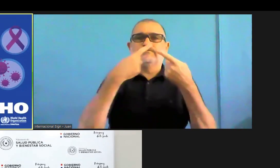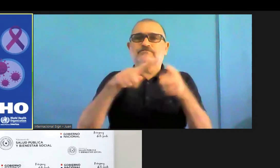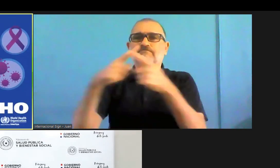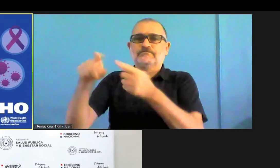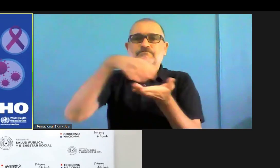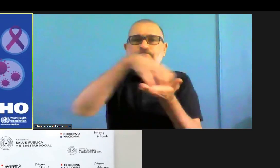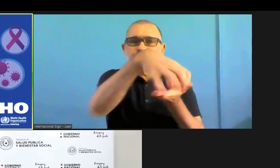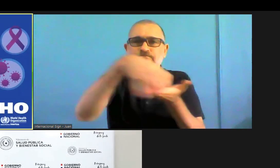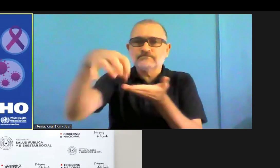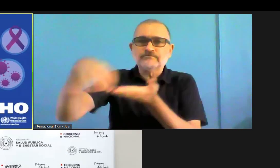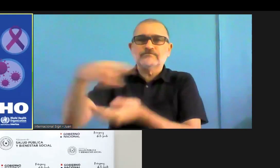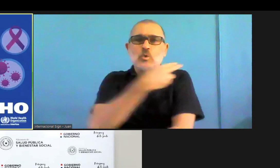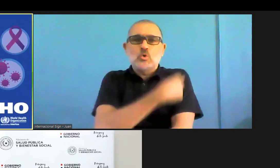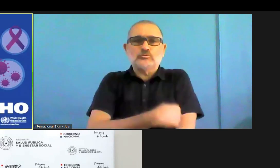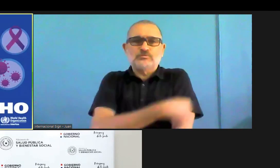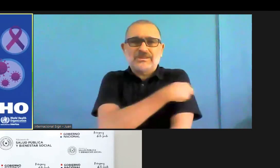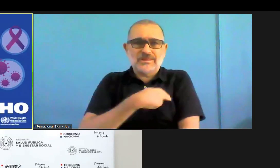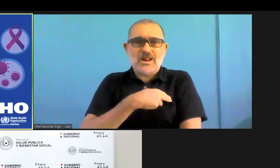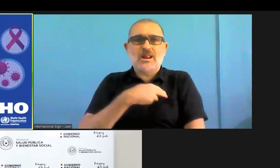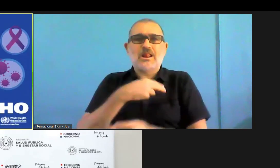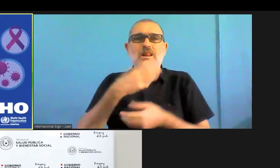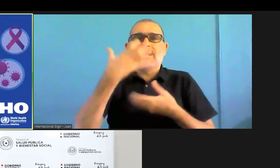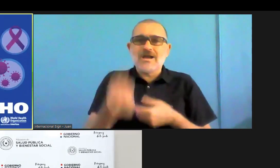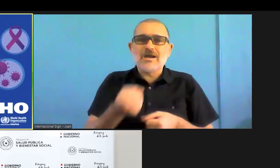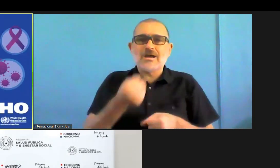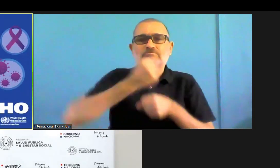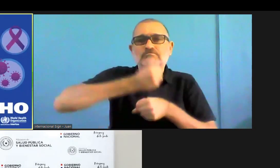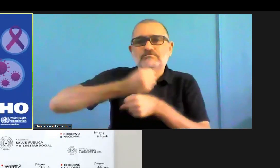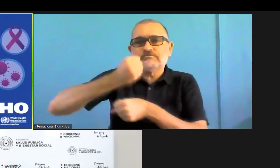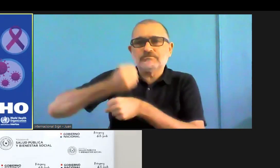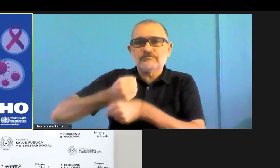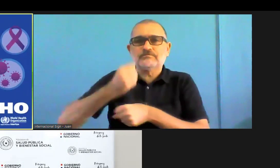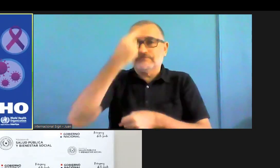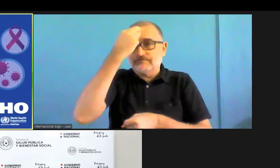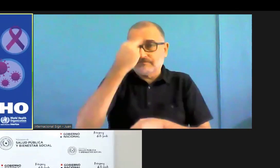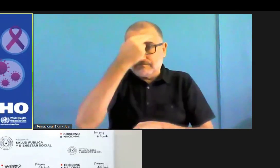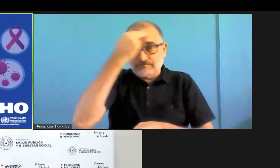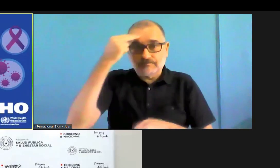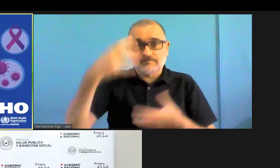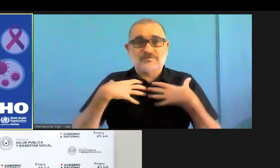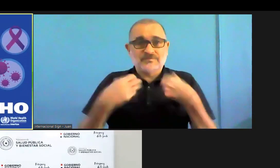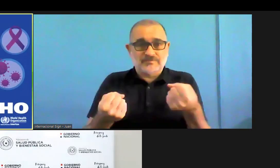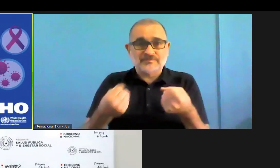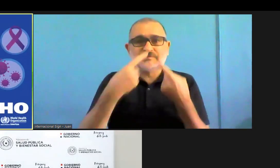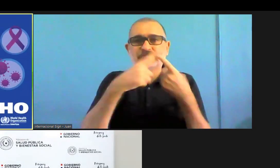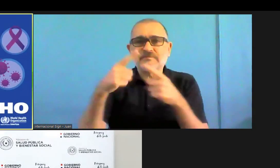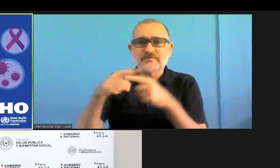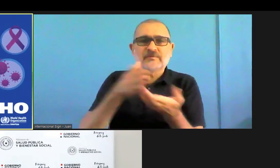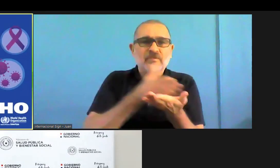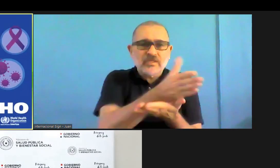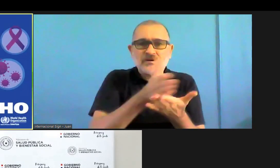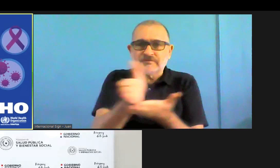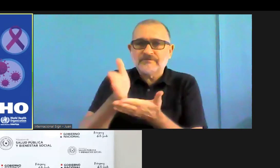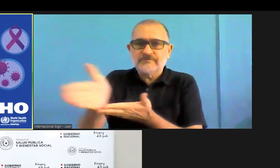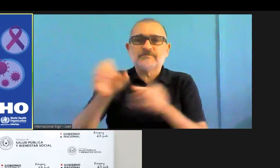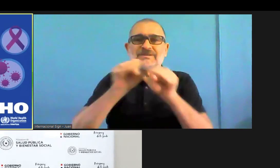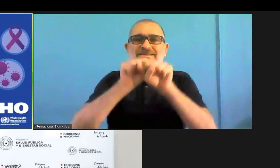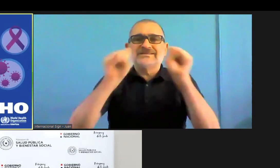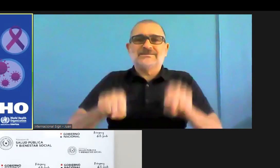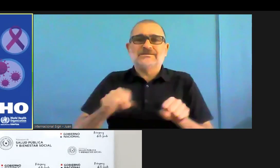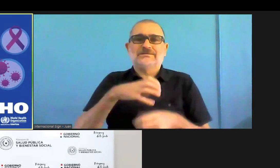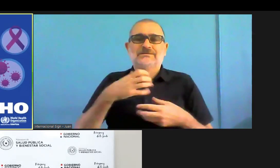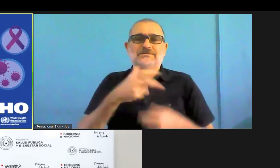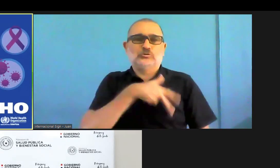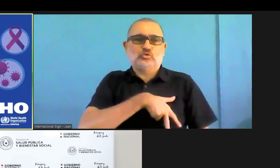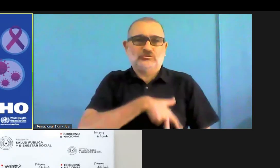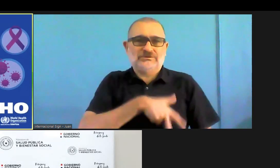jefe del Instituto de Seguridad Social, o sea que tiene una riqueza de conocimiento. Y nos acompaña hoy 2 miembros